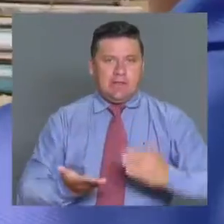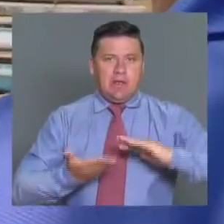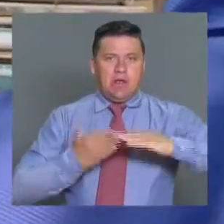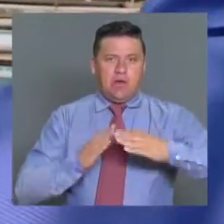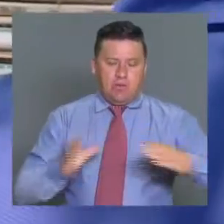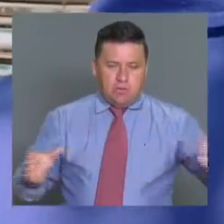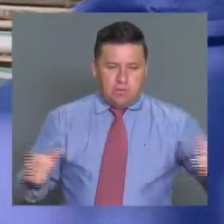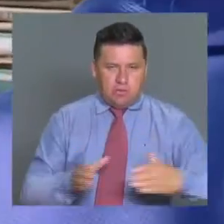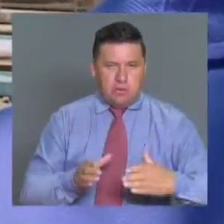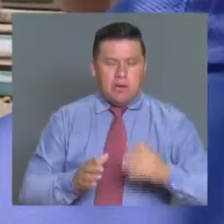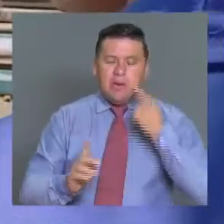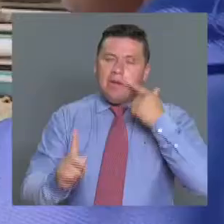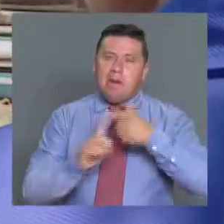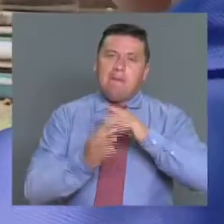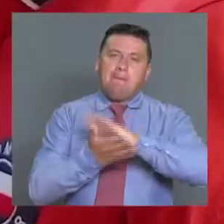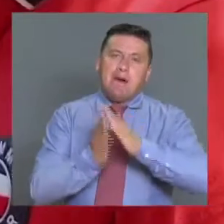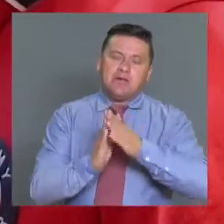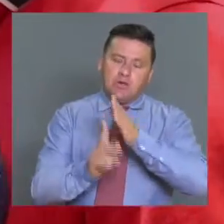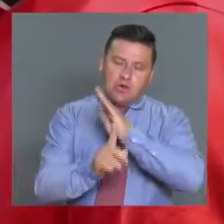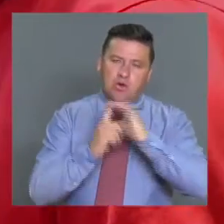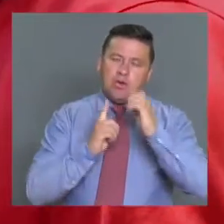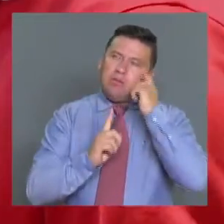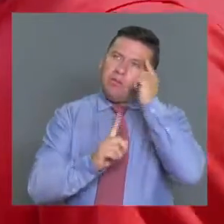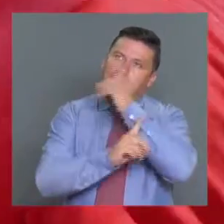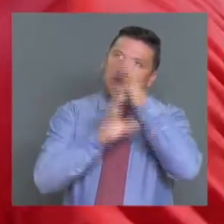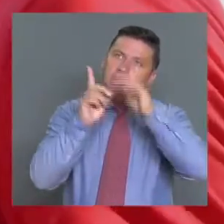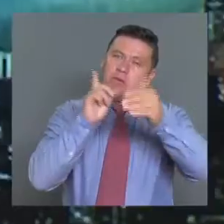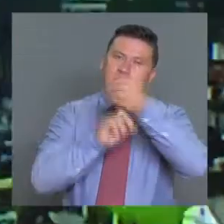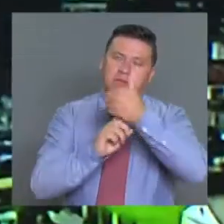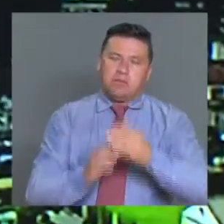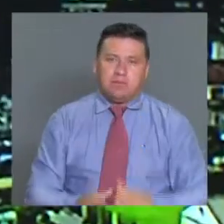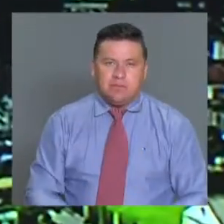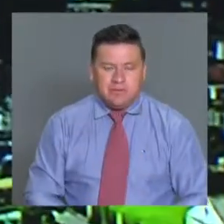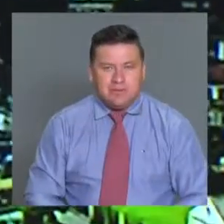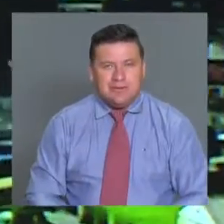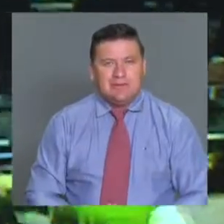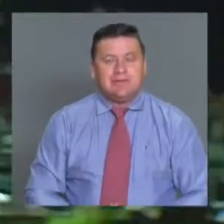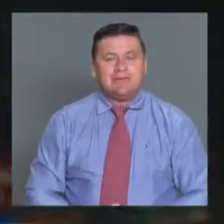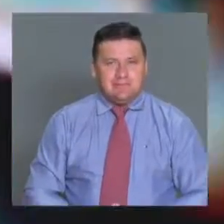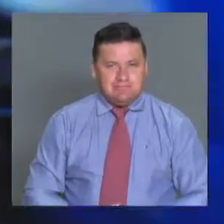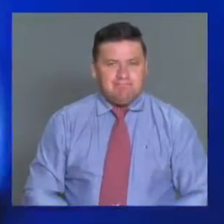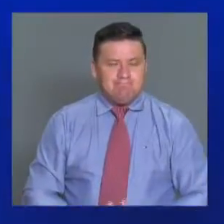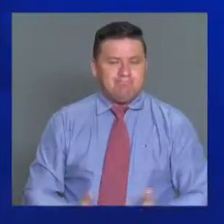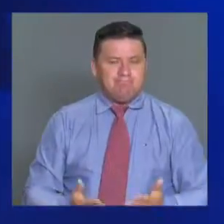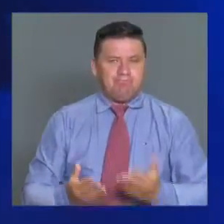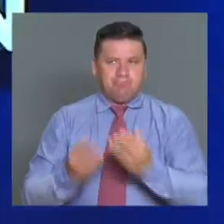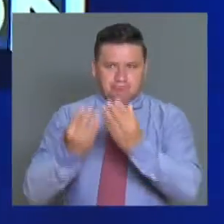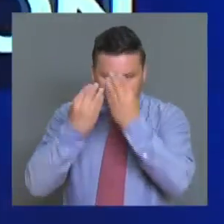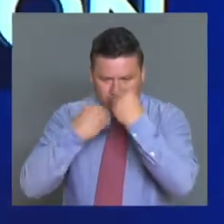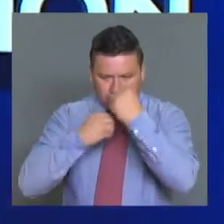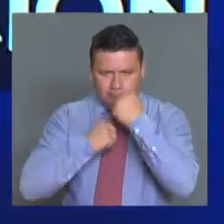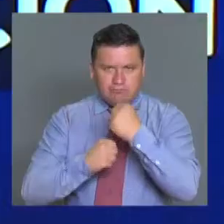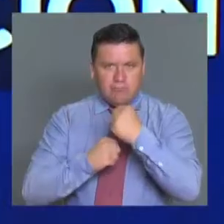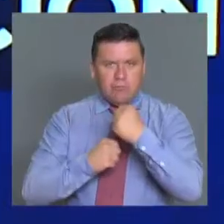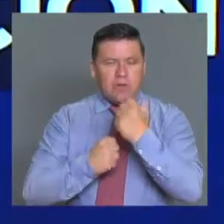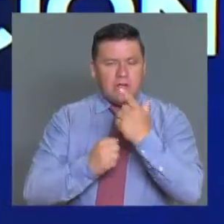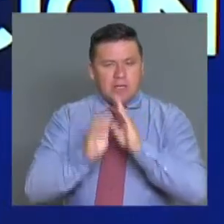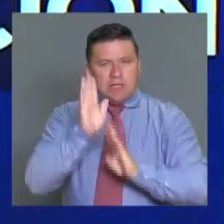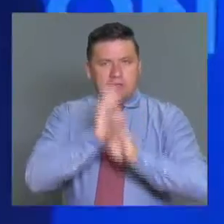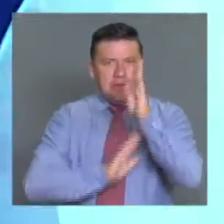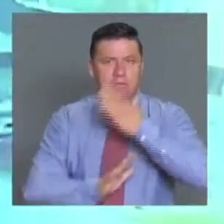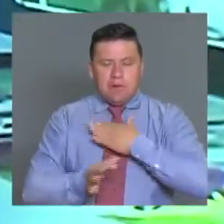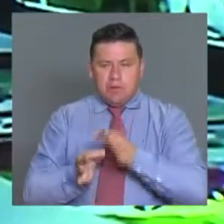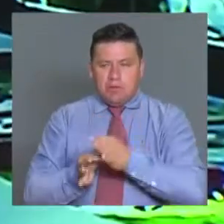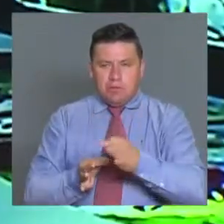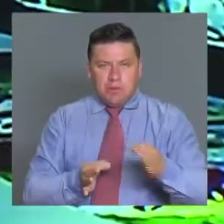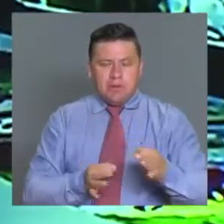comunidades y cultura y esperanza formarse como profesional y contribuir al desarrollo de su